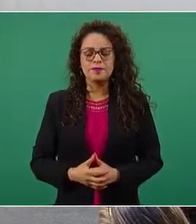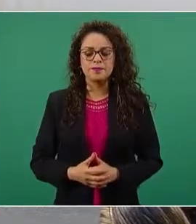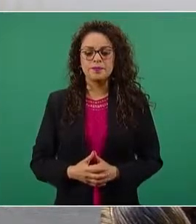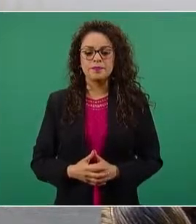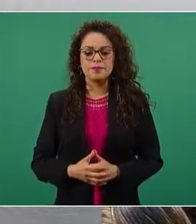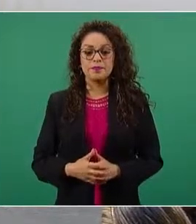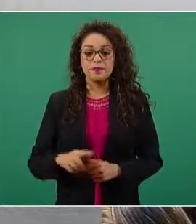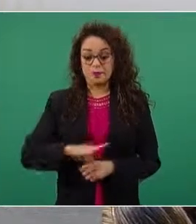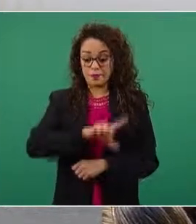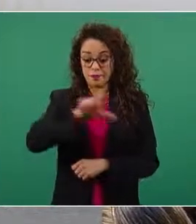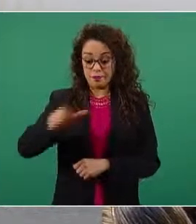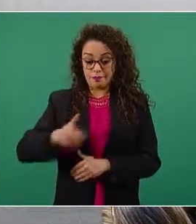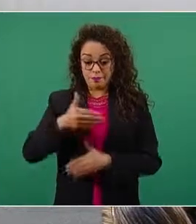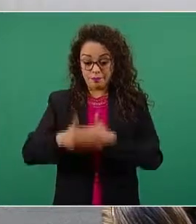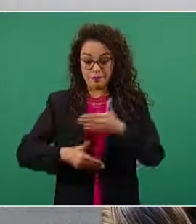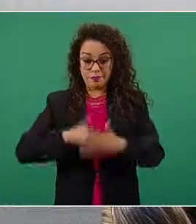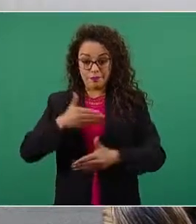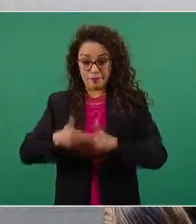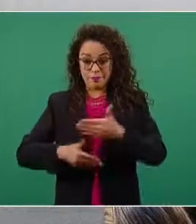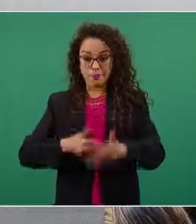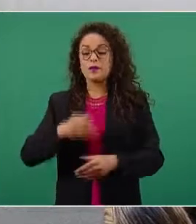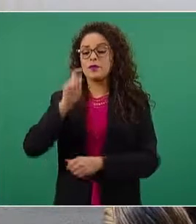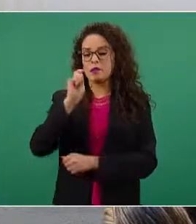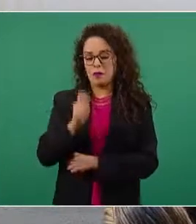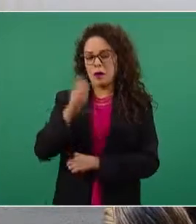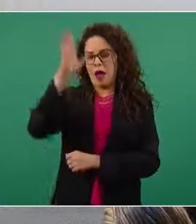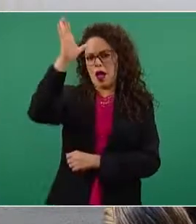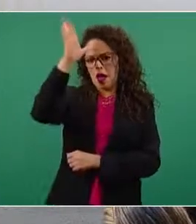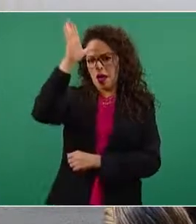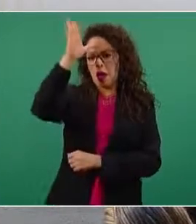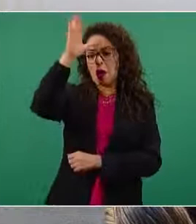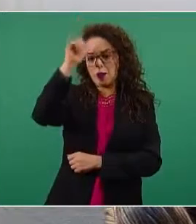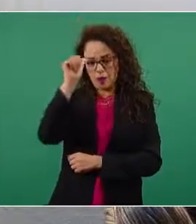acuerdos posteriores, ya con Zedillo, aparte de que